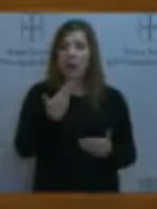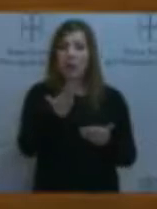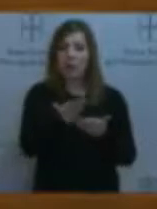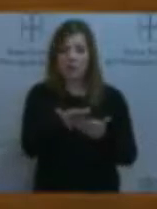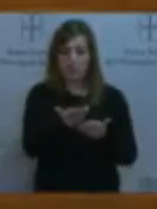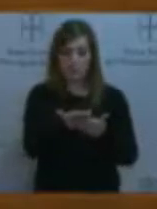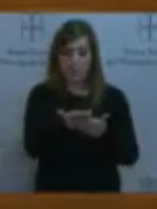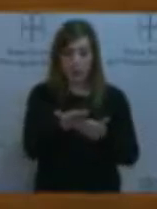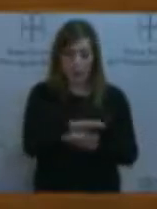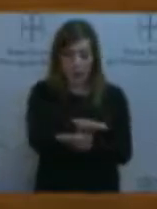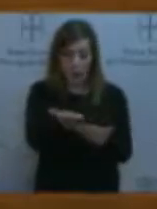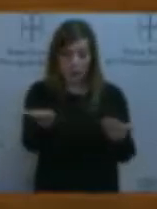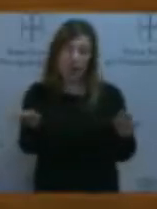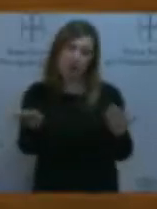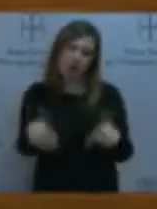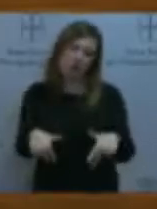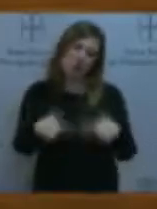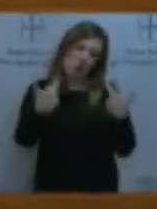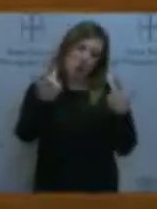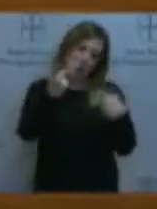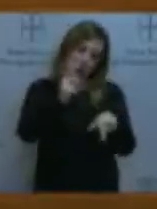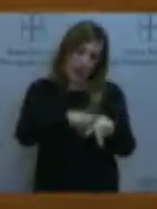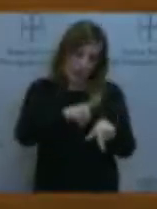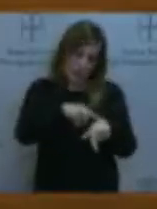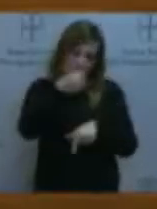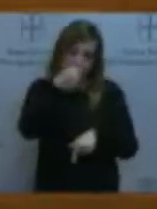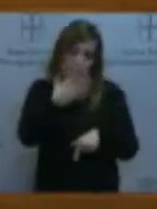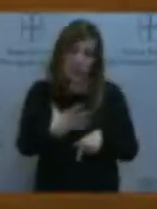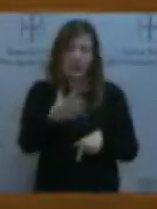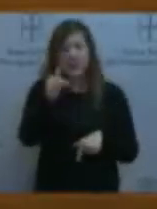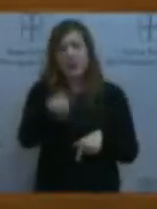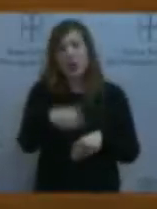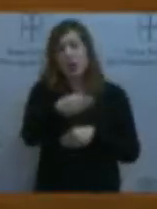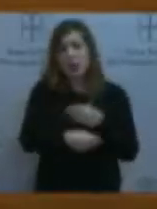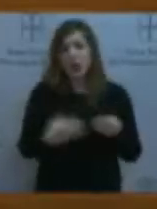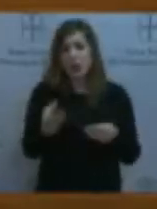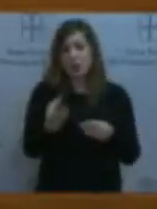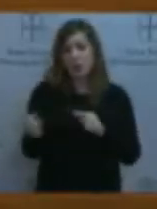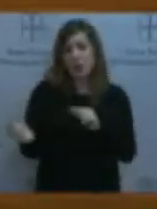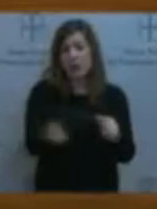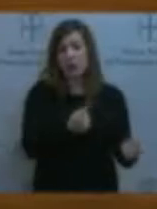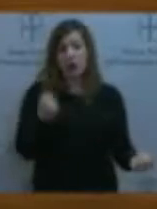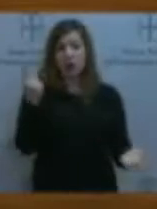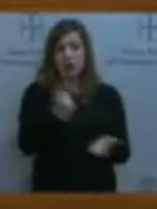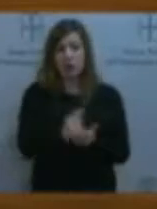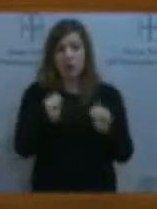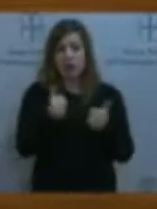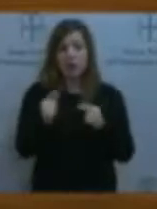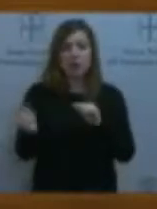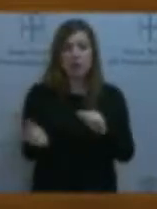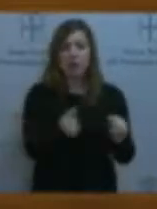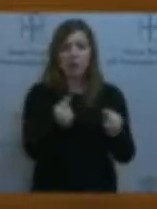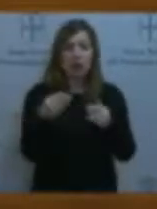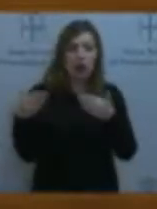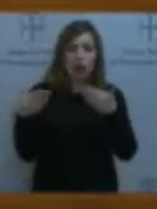generosa en el tiempo. Hoy lo que hacemos es culminar, retomar un debate que iniciamos con el debate de orientación, en un momento